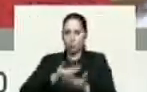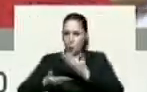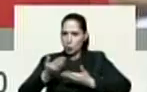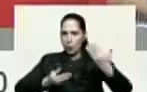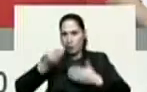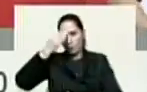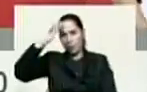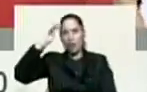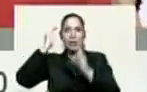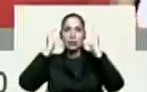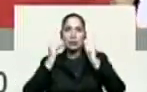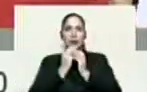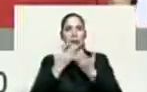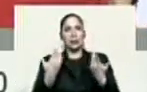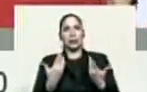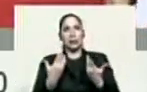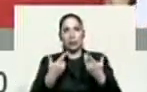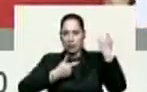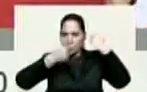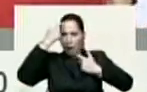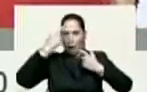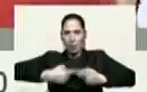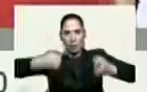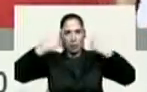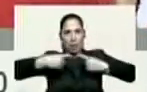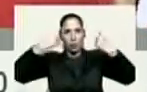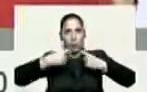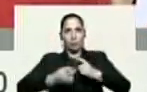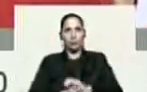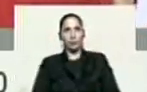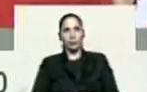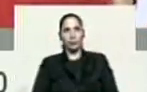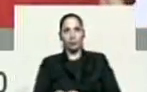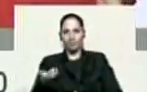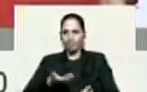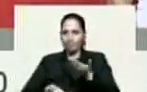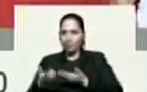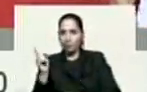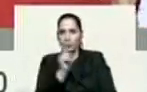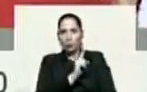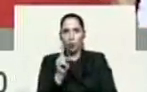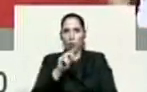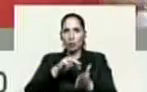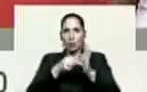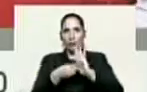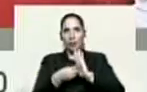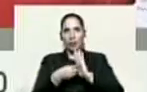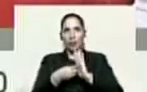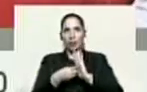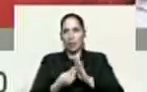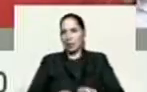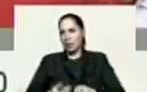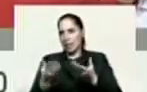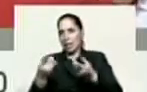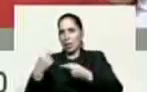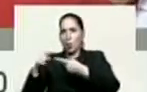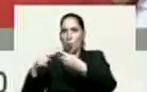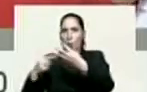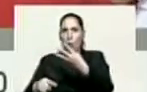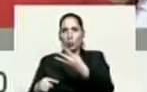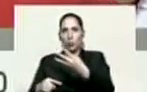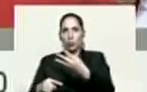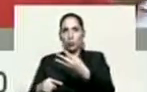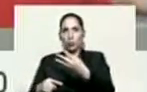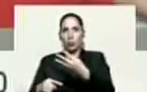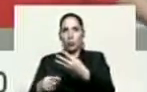Hugo Chávez, la que nos enseñó que solidaridad no es darle a los demás lo